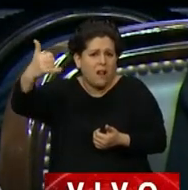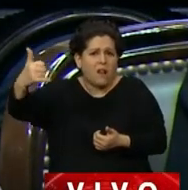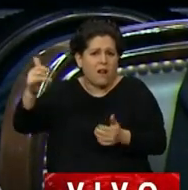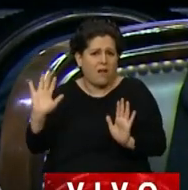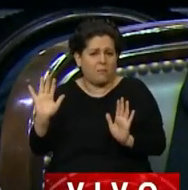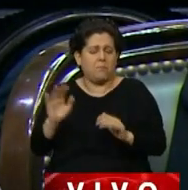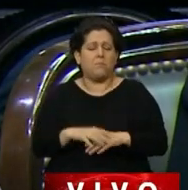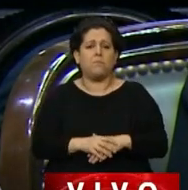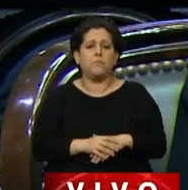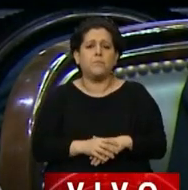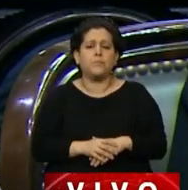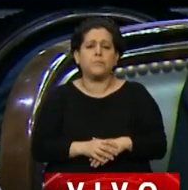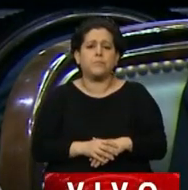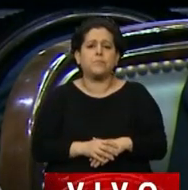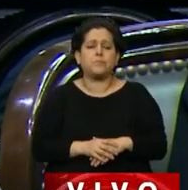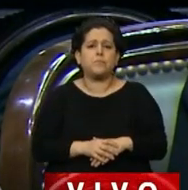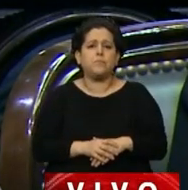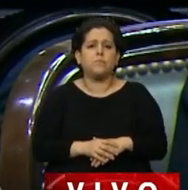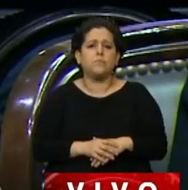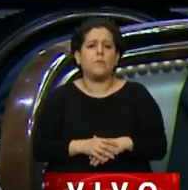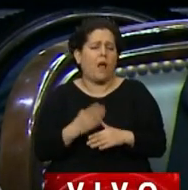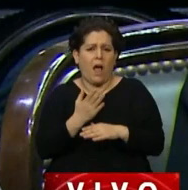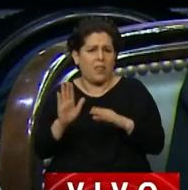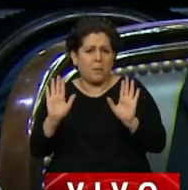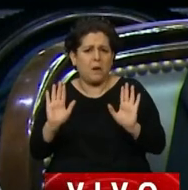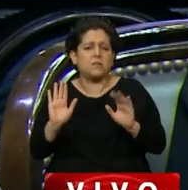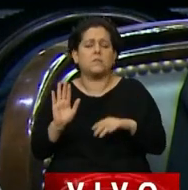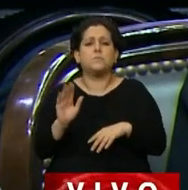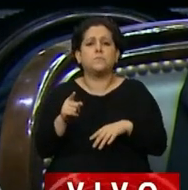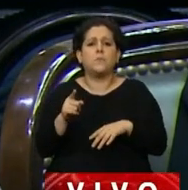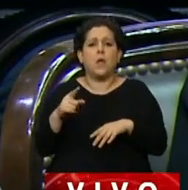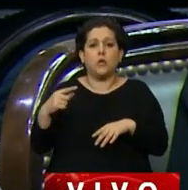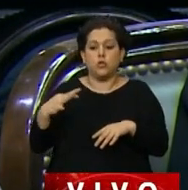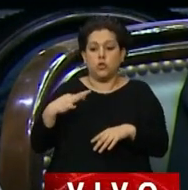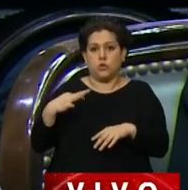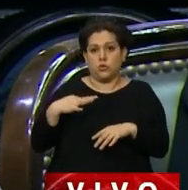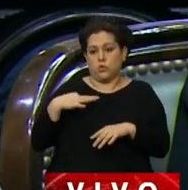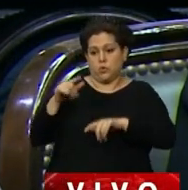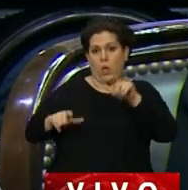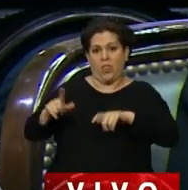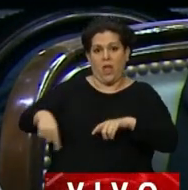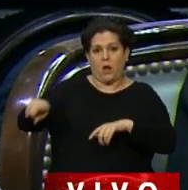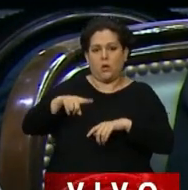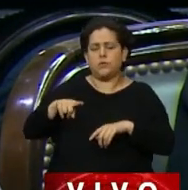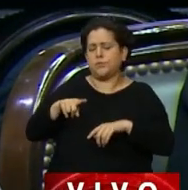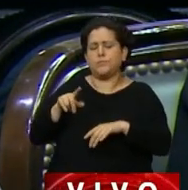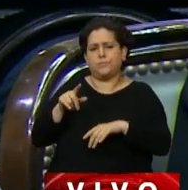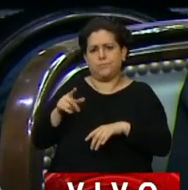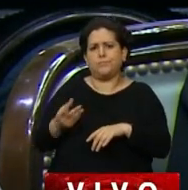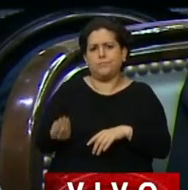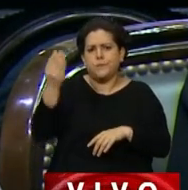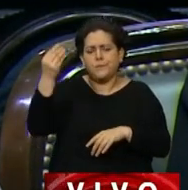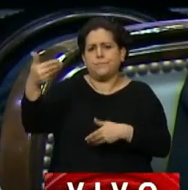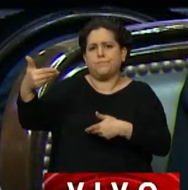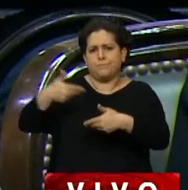Además de eso, no hay actor de la sociedad civil que no haya solicitado desde